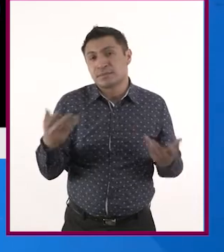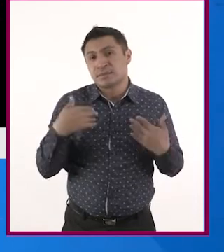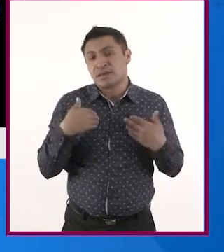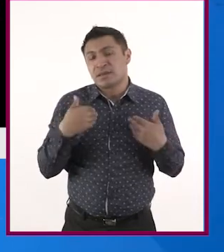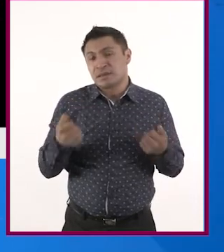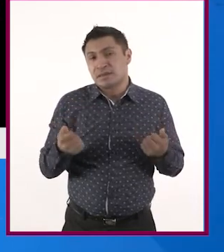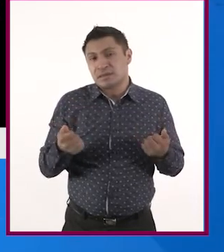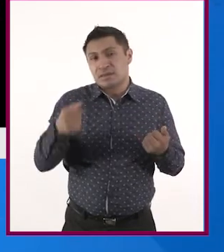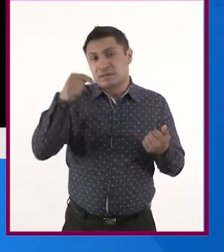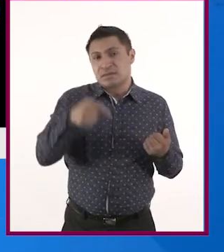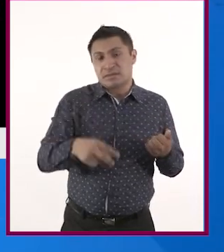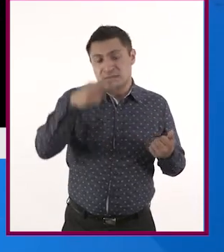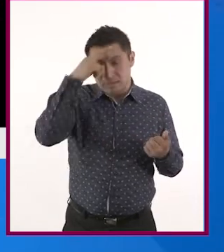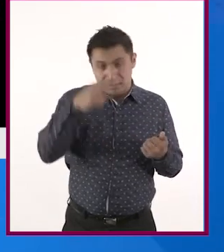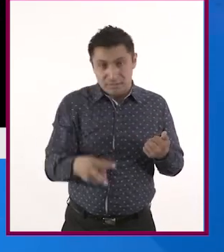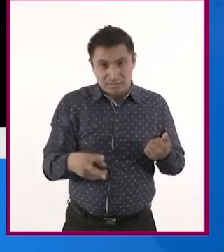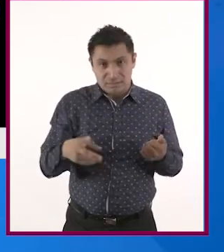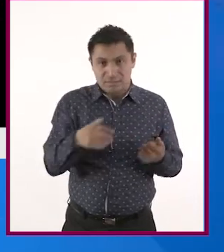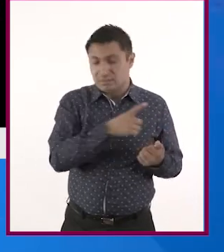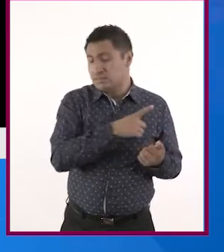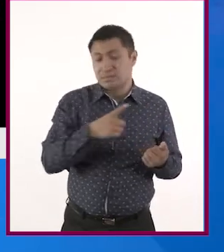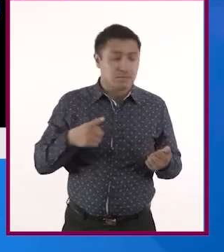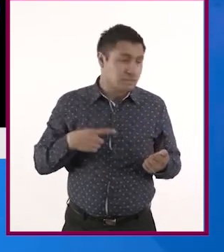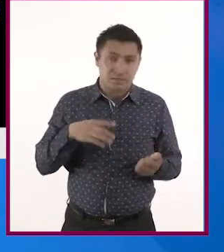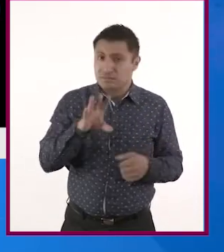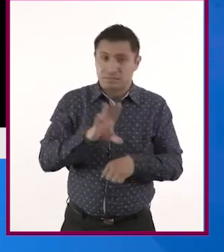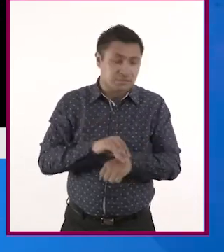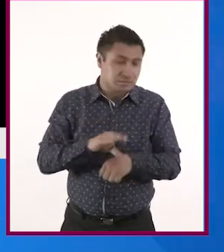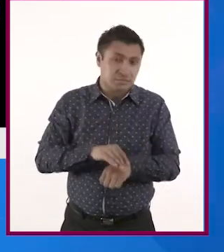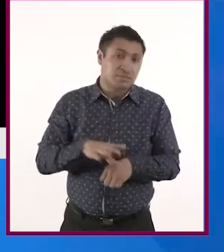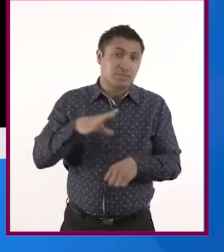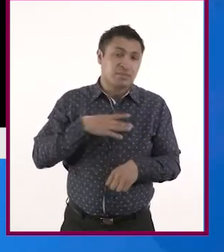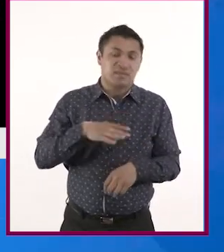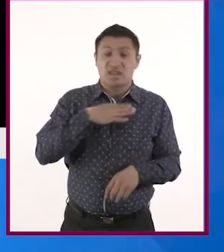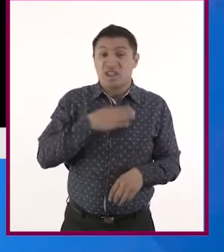de permitir que exista una condición de injusticia hídrica.